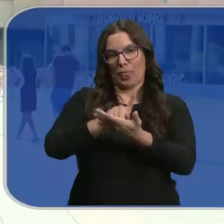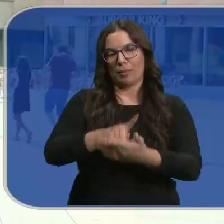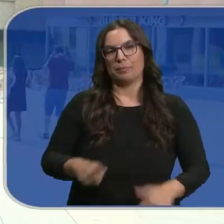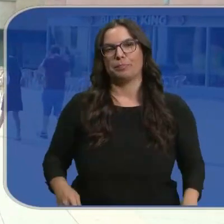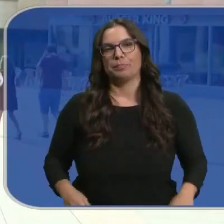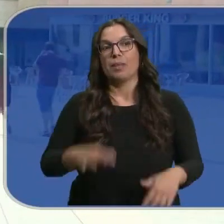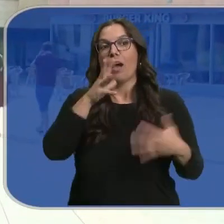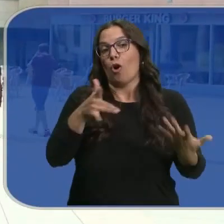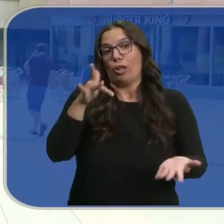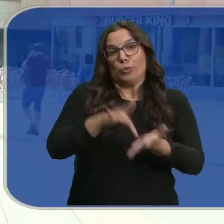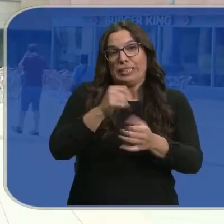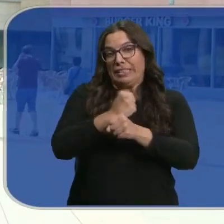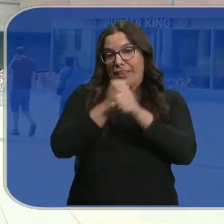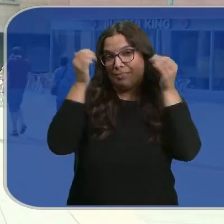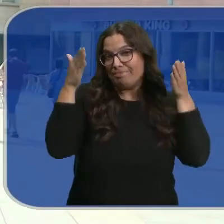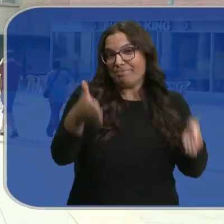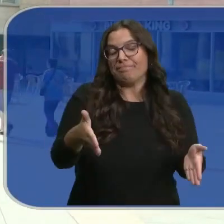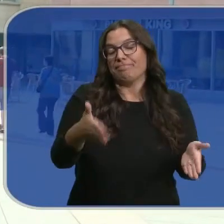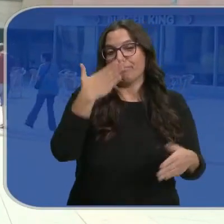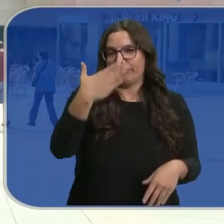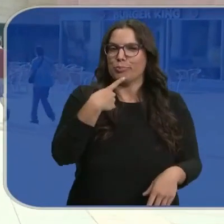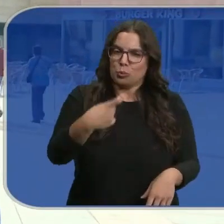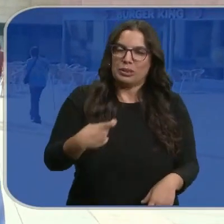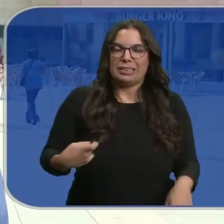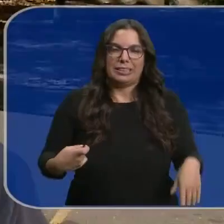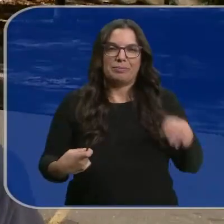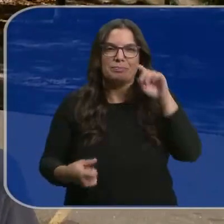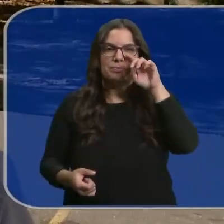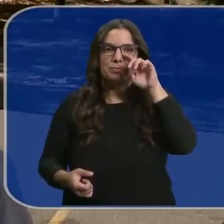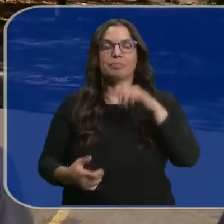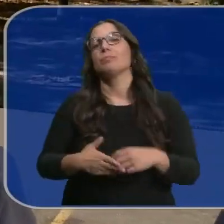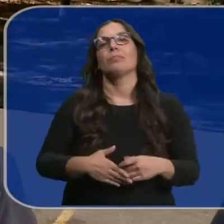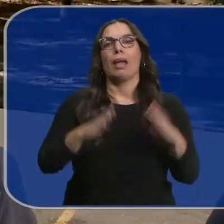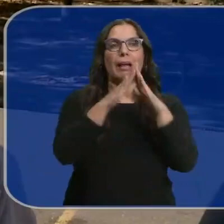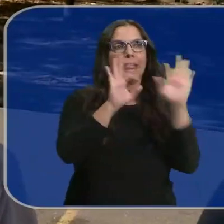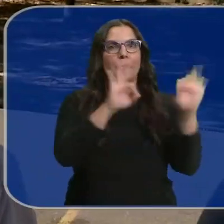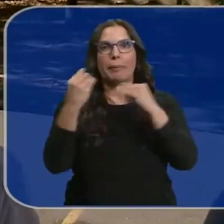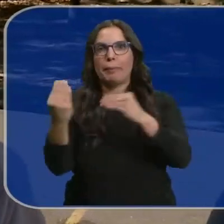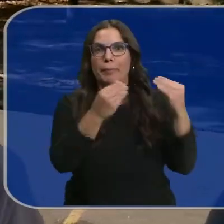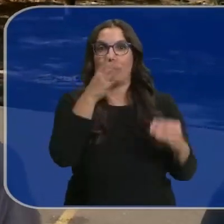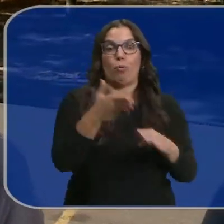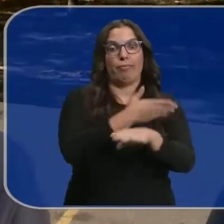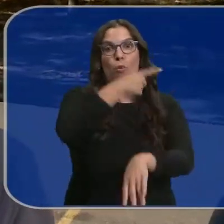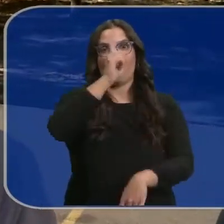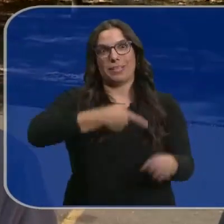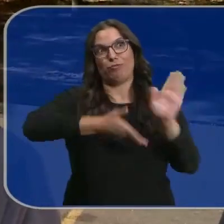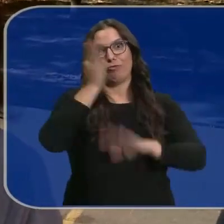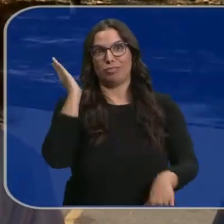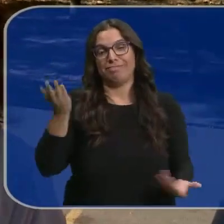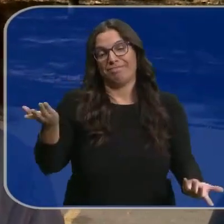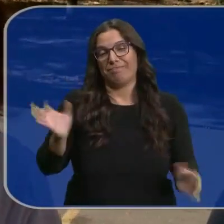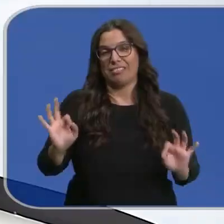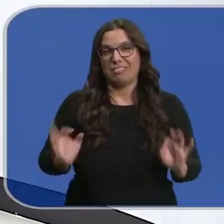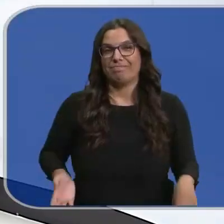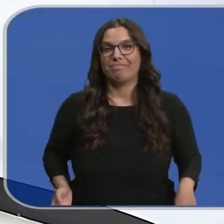trabajar. Ahora toca trabajar y la verdad que cuesta un poquito ponerse al día. Comprar de casa y poner la casa en orden. Un mes fuera es lo que